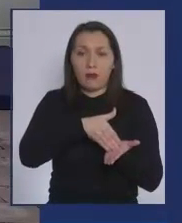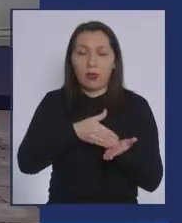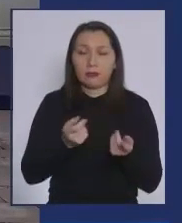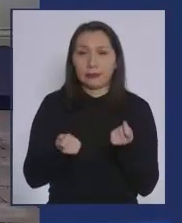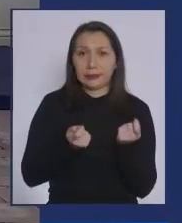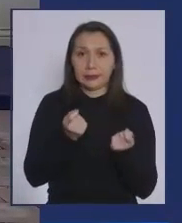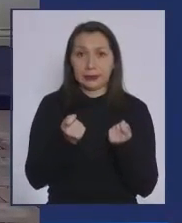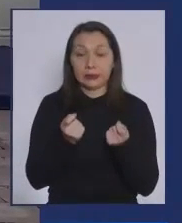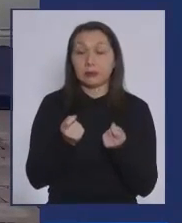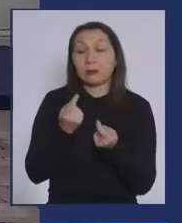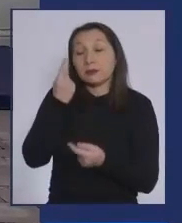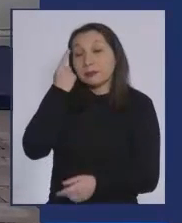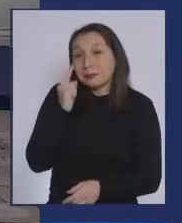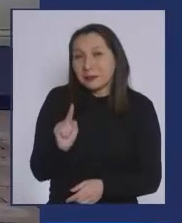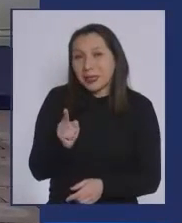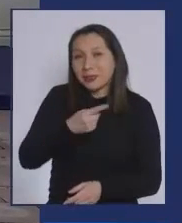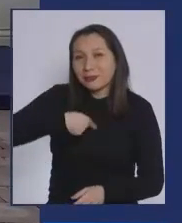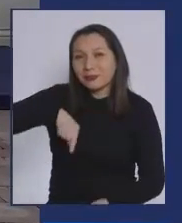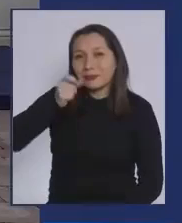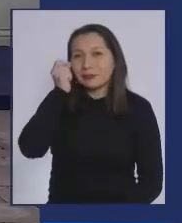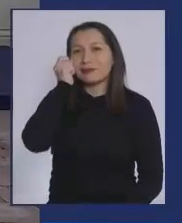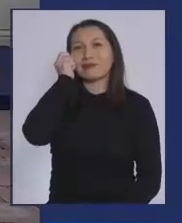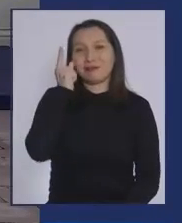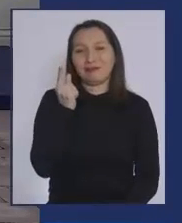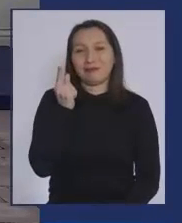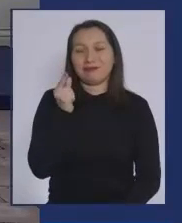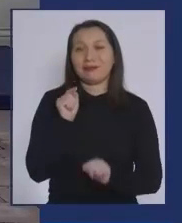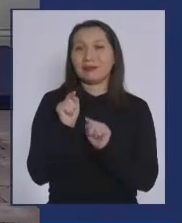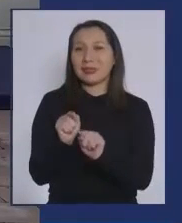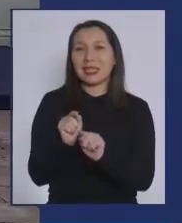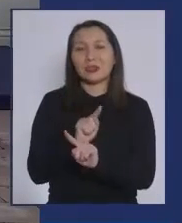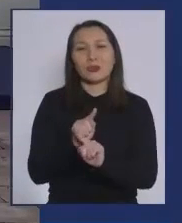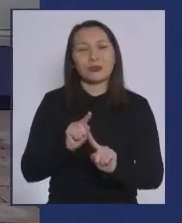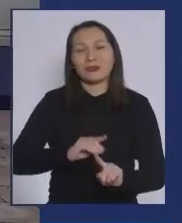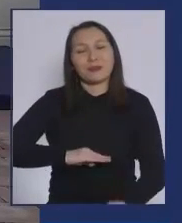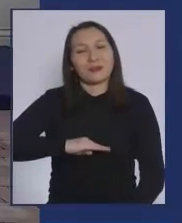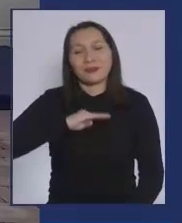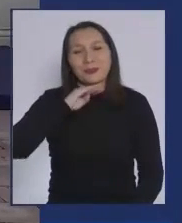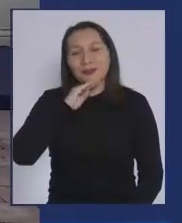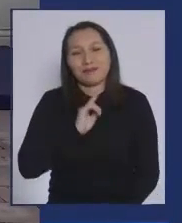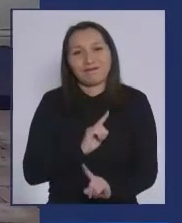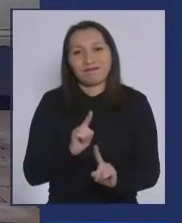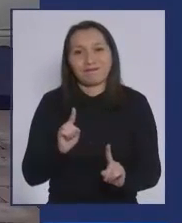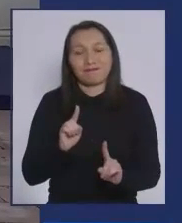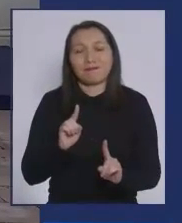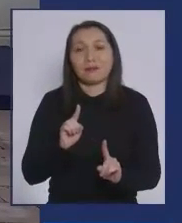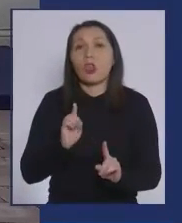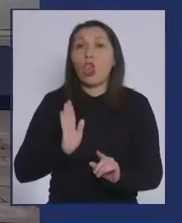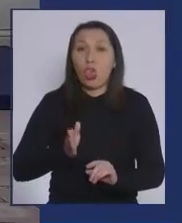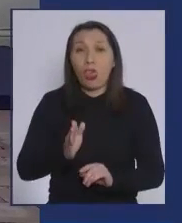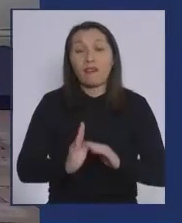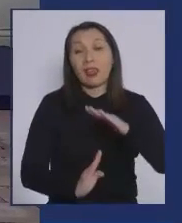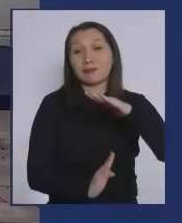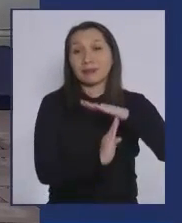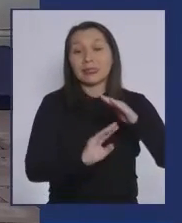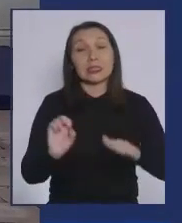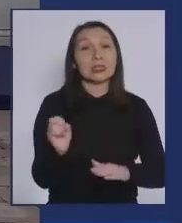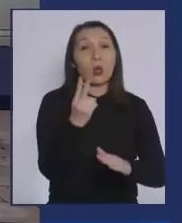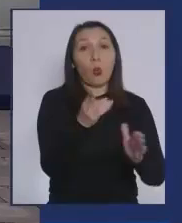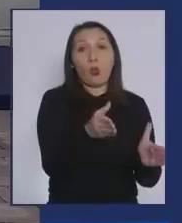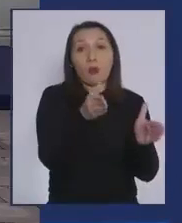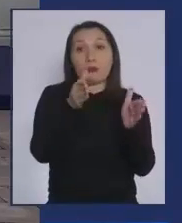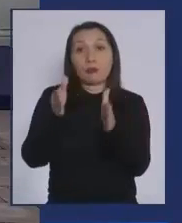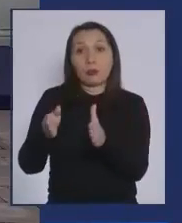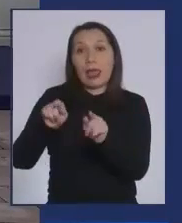sin embargo sabemos que eso no es suficiente y que está aún pendiente la segunda etapa